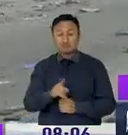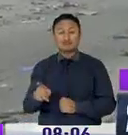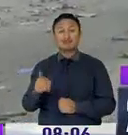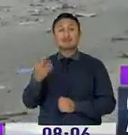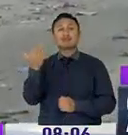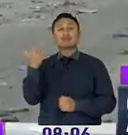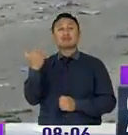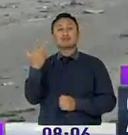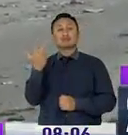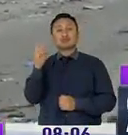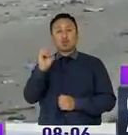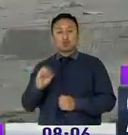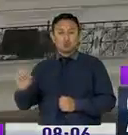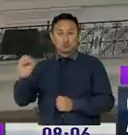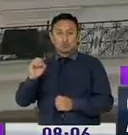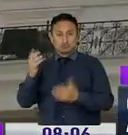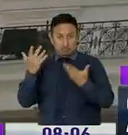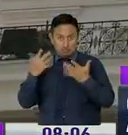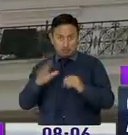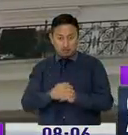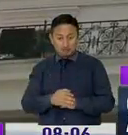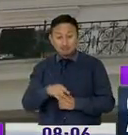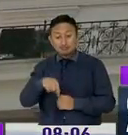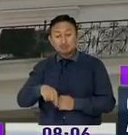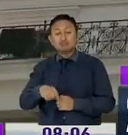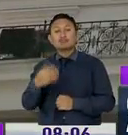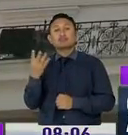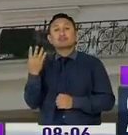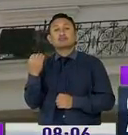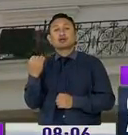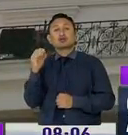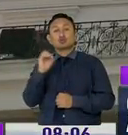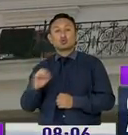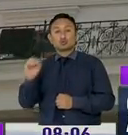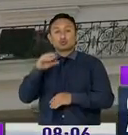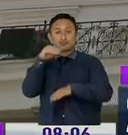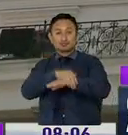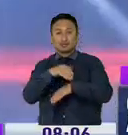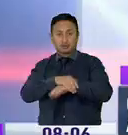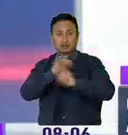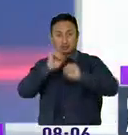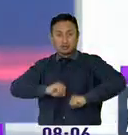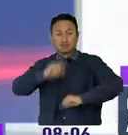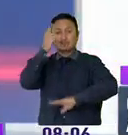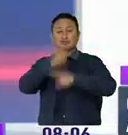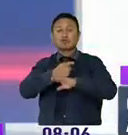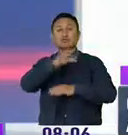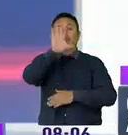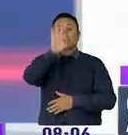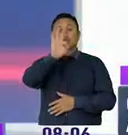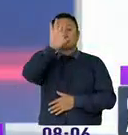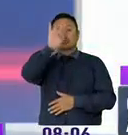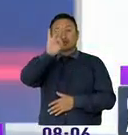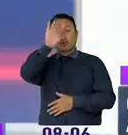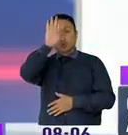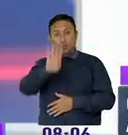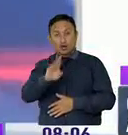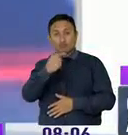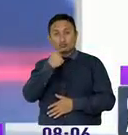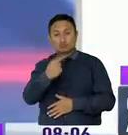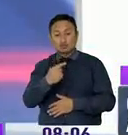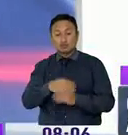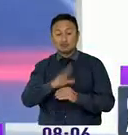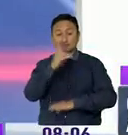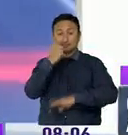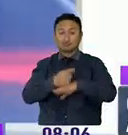noche del pasado 13 de octubre no fue hasta este 14 de octubre en horas de la tarde que el decreto 894 mismo que deja sin efecto el